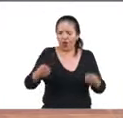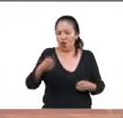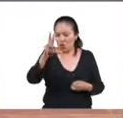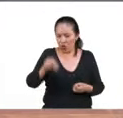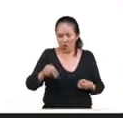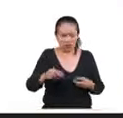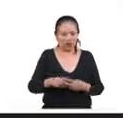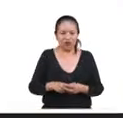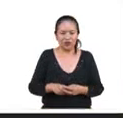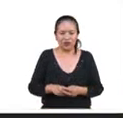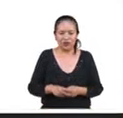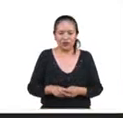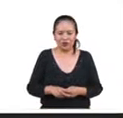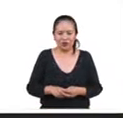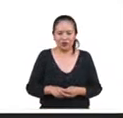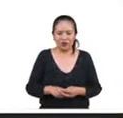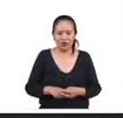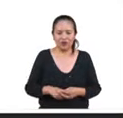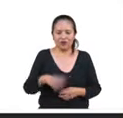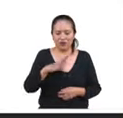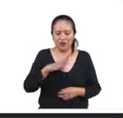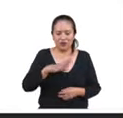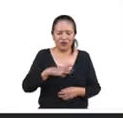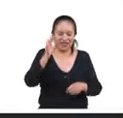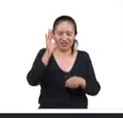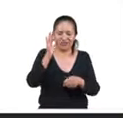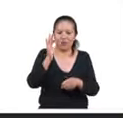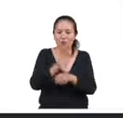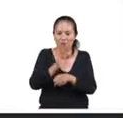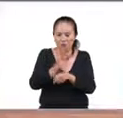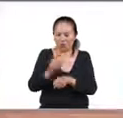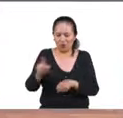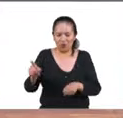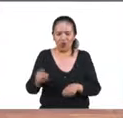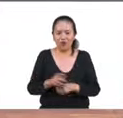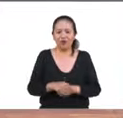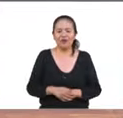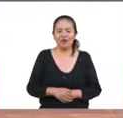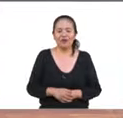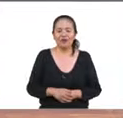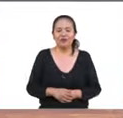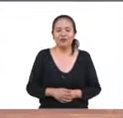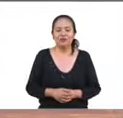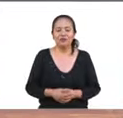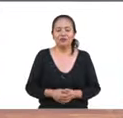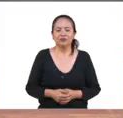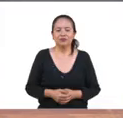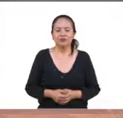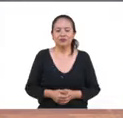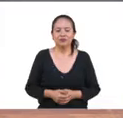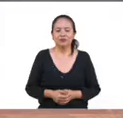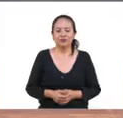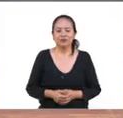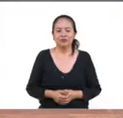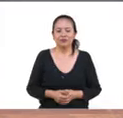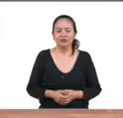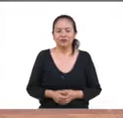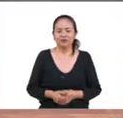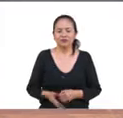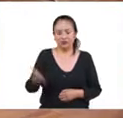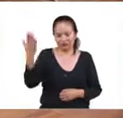de México, qué otras protecciones se pueden poner. Bueno, ya nada más aprovechando, mencionaba en la última